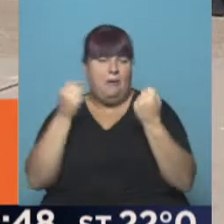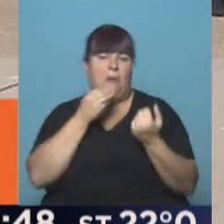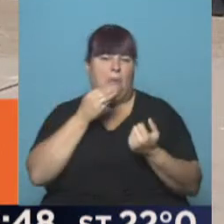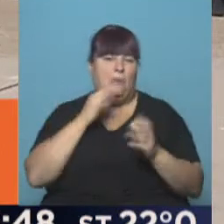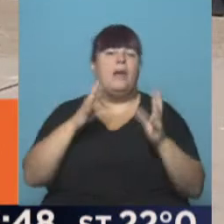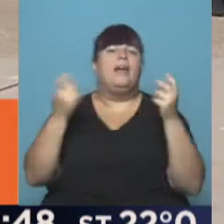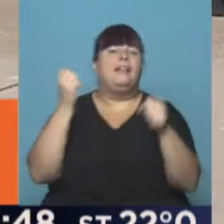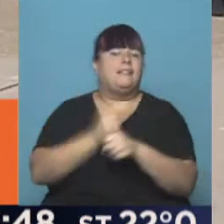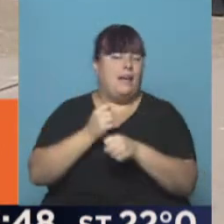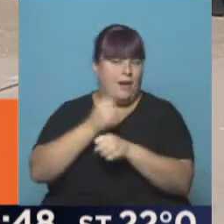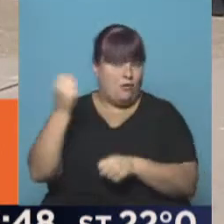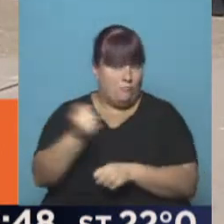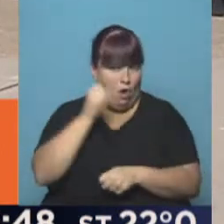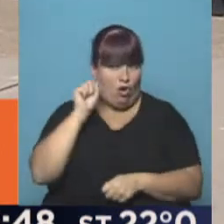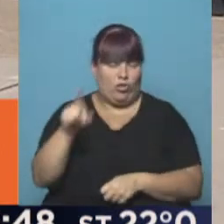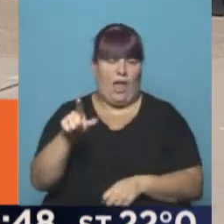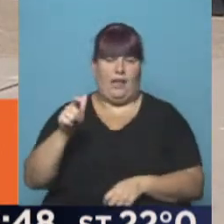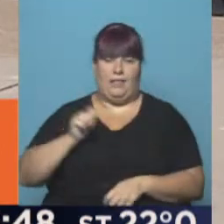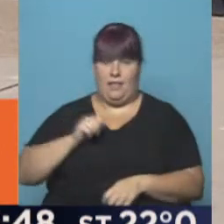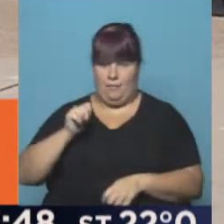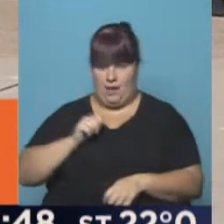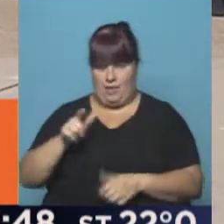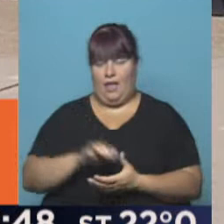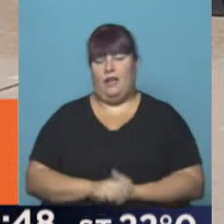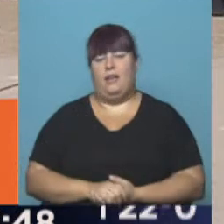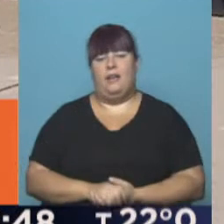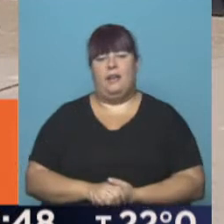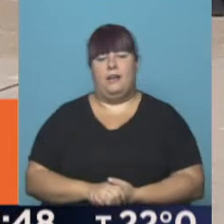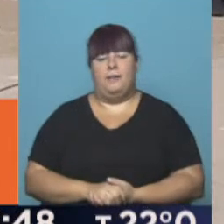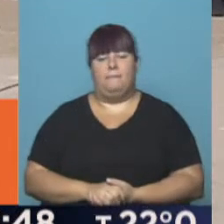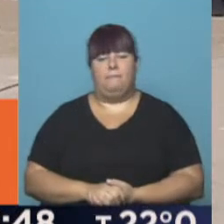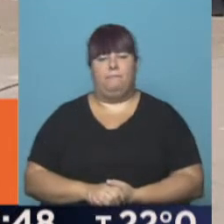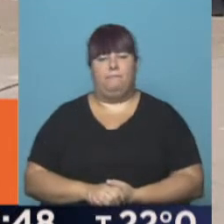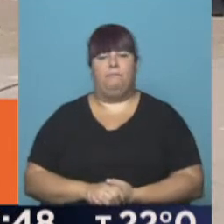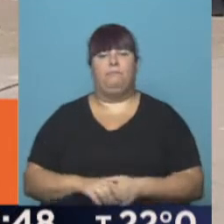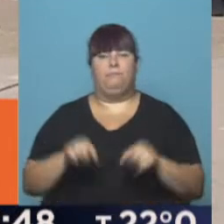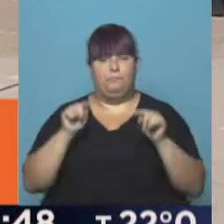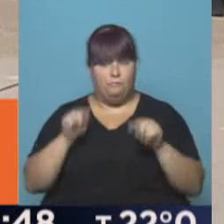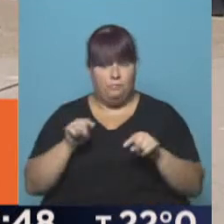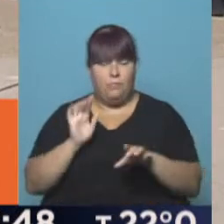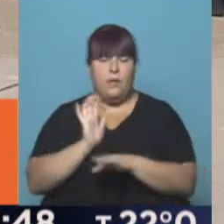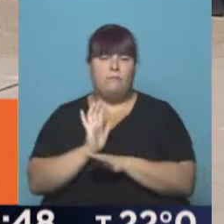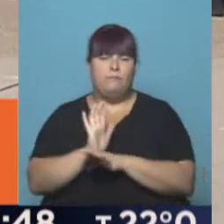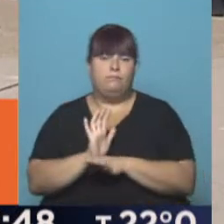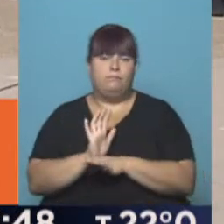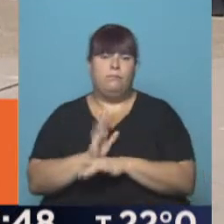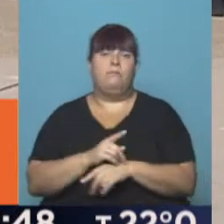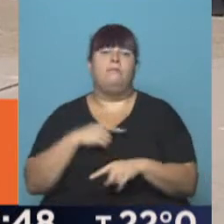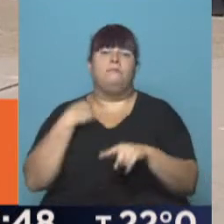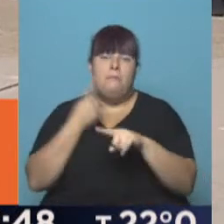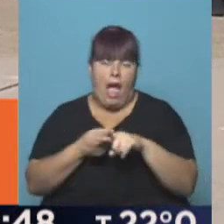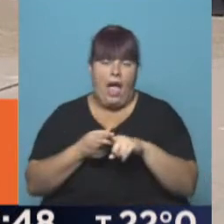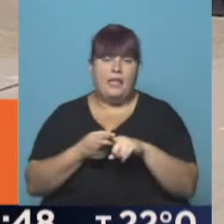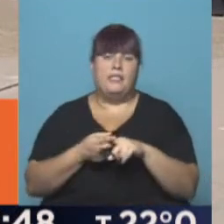tarea fundamental que hoy está llevando adelante la Gendarmería Nacional. Con esto estamos sumando